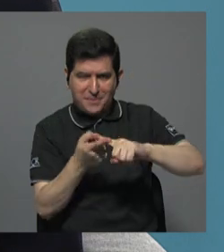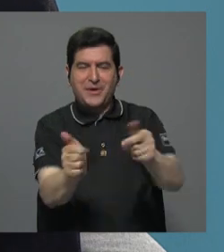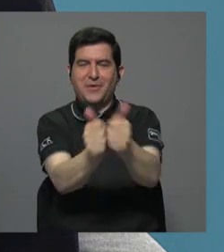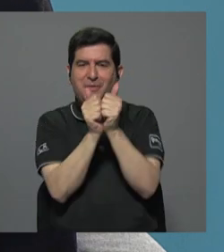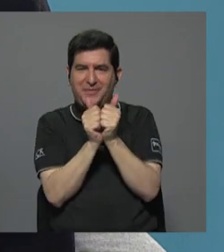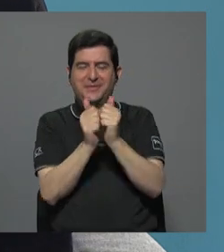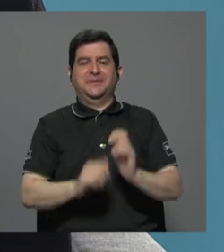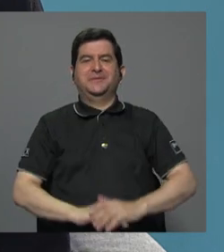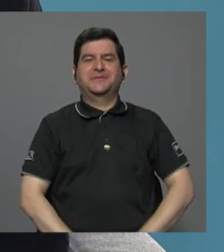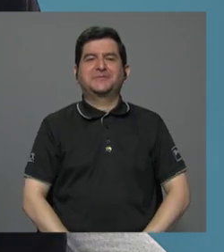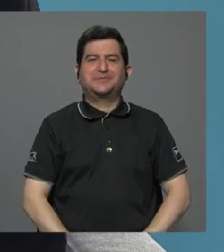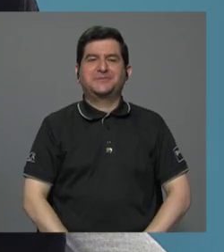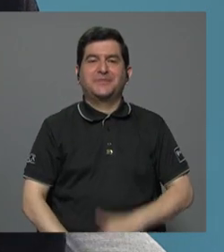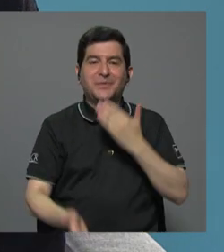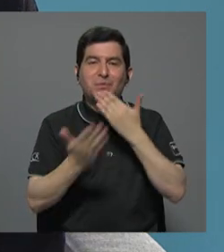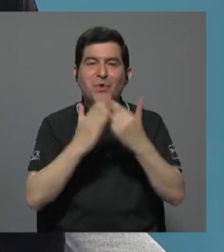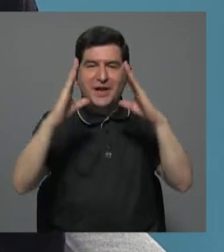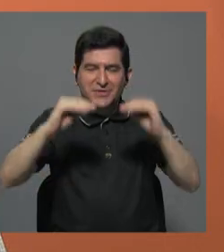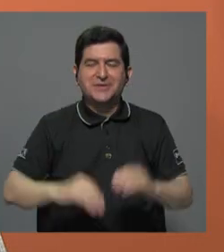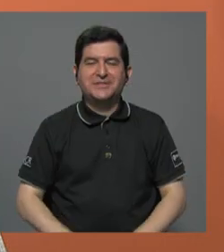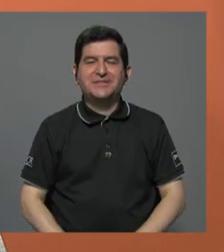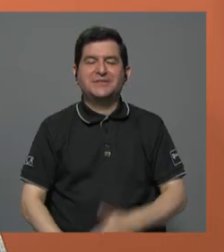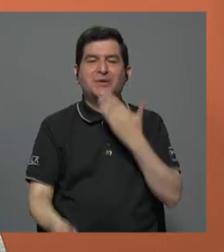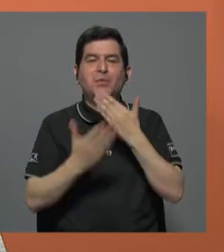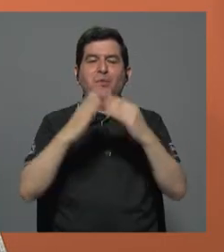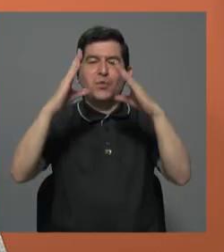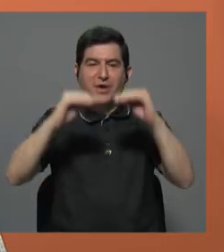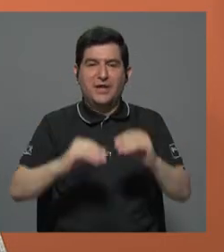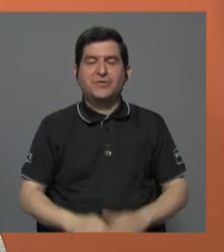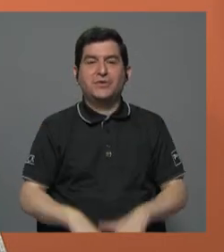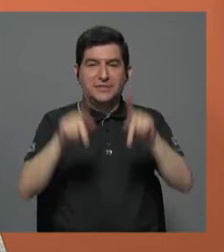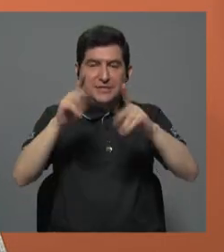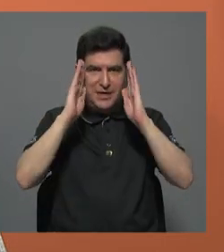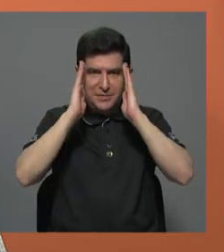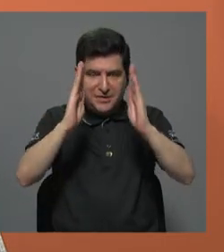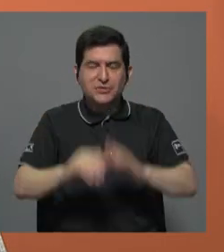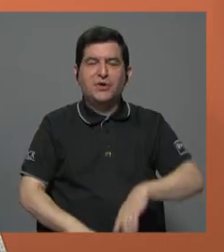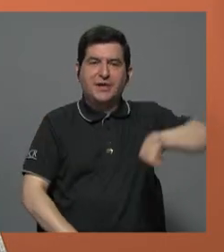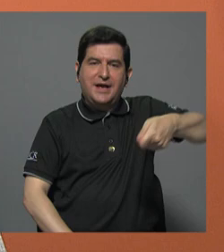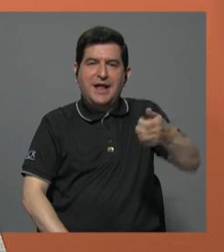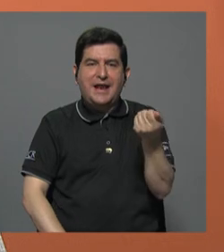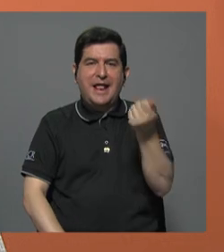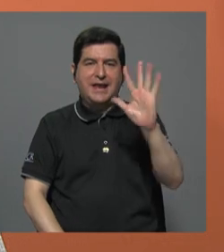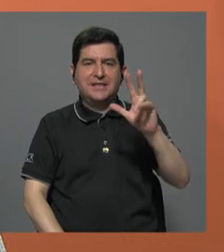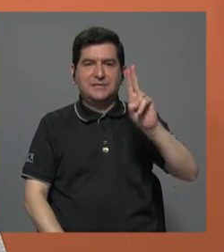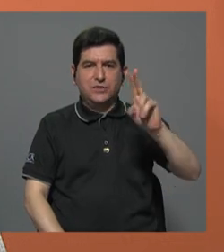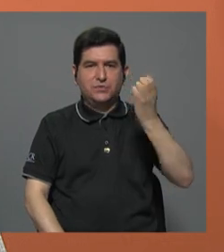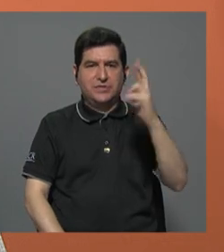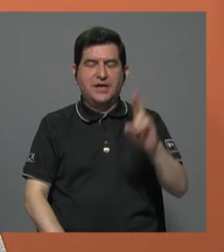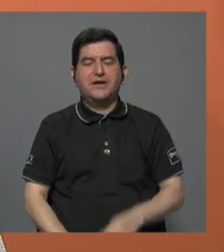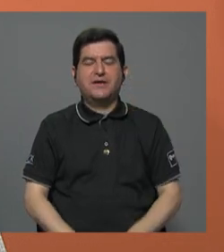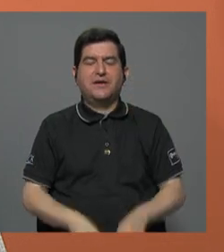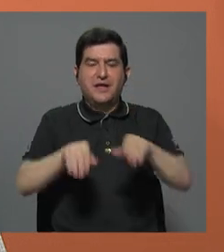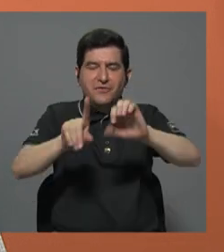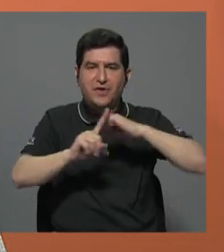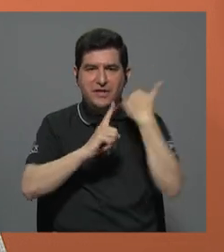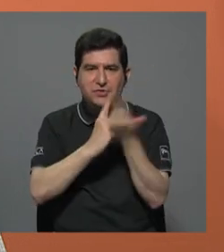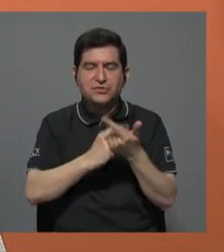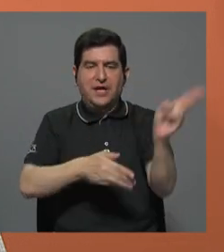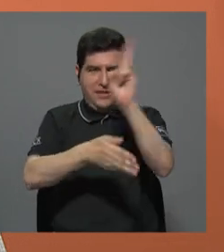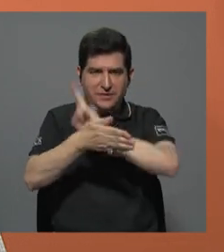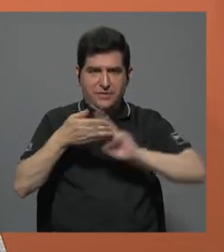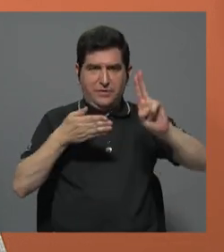acompaña bienvenido buenas noches buenas noches ya largo en las noches a nuestra audiencia en canal 15 el cr y también en las redes sociales de los medios universitarios